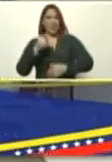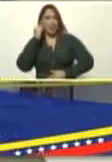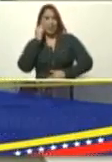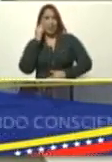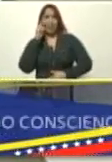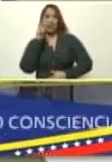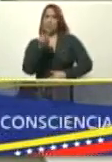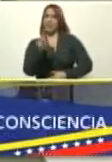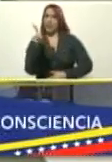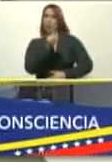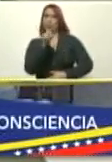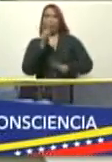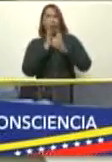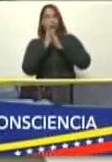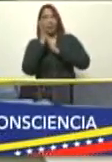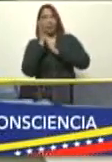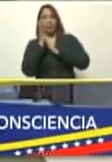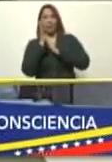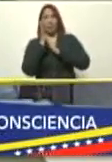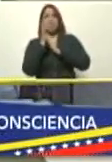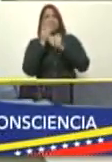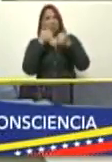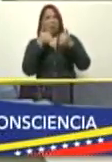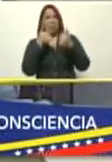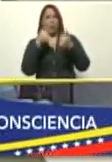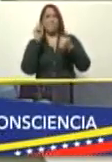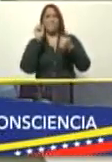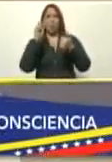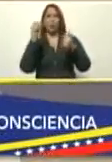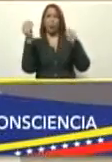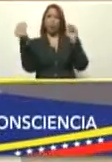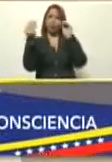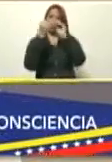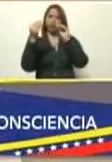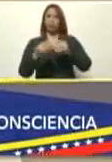duerme. Muy bien. Punto a favor.